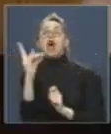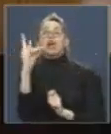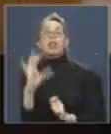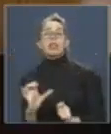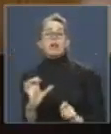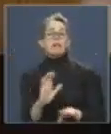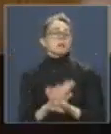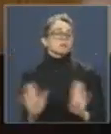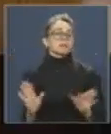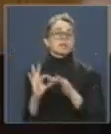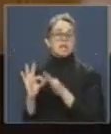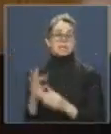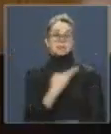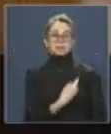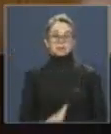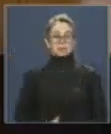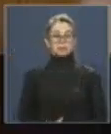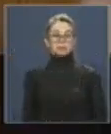gracias